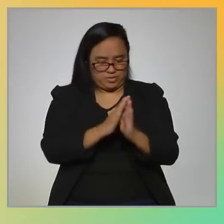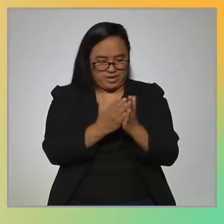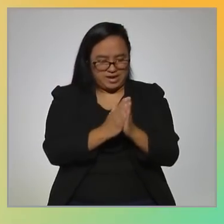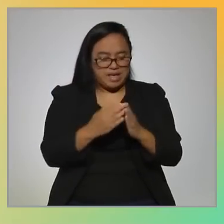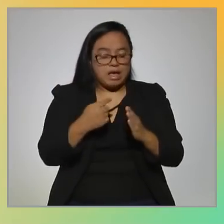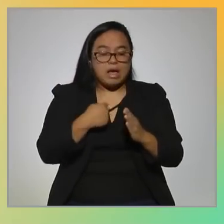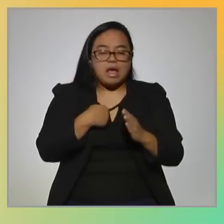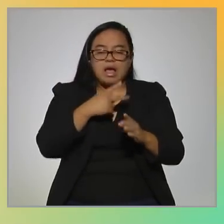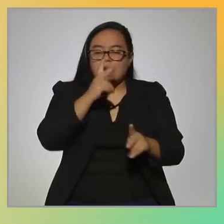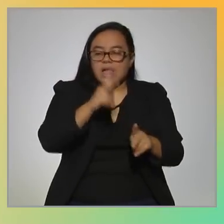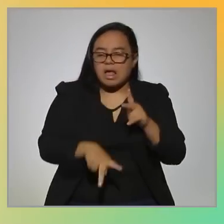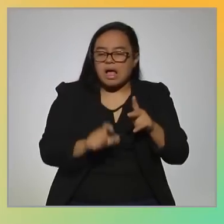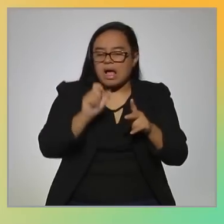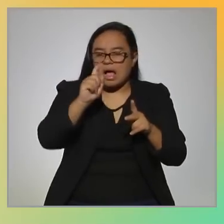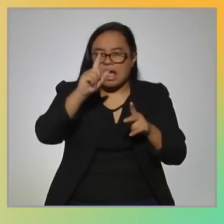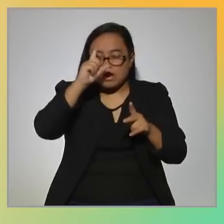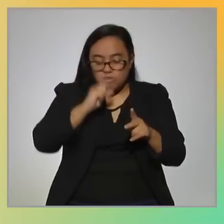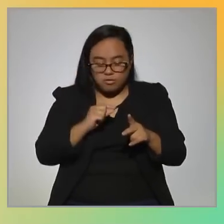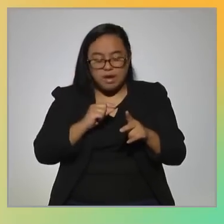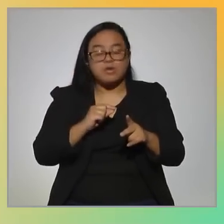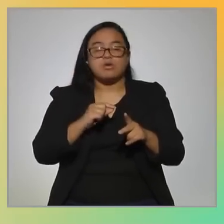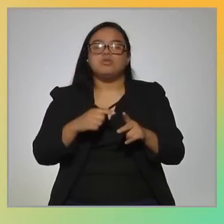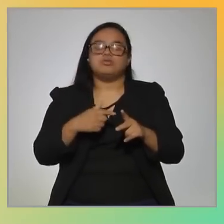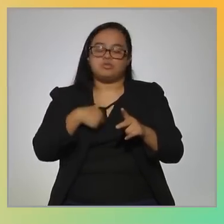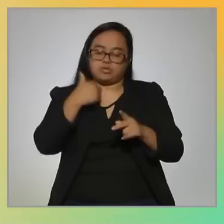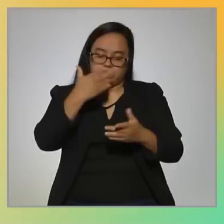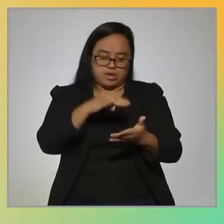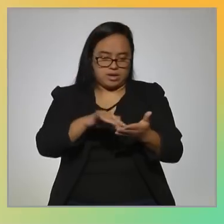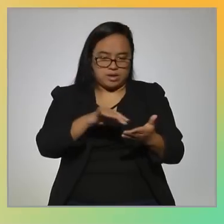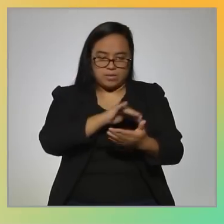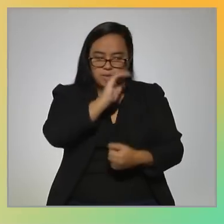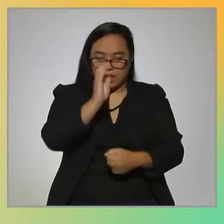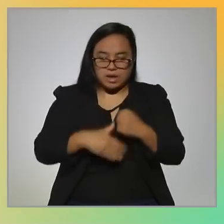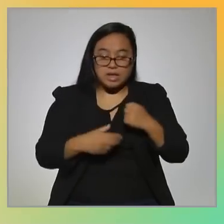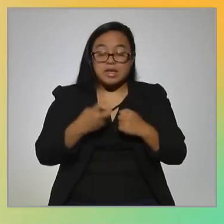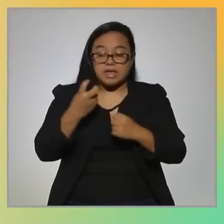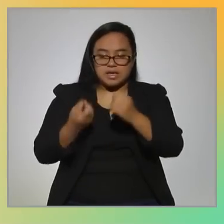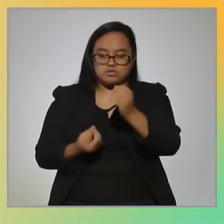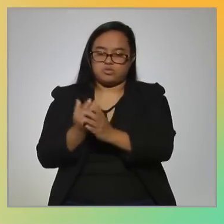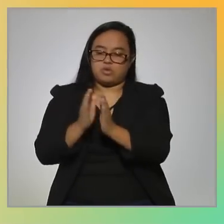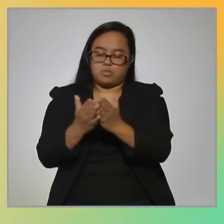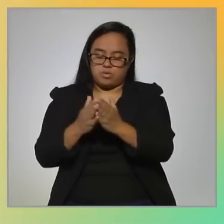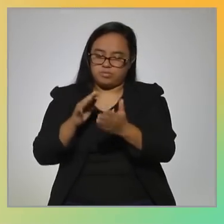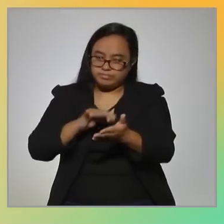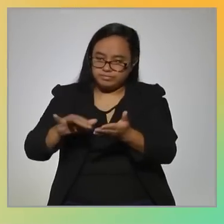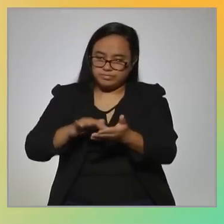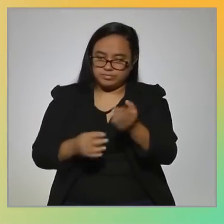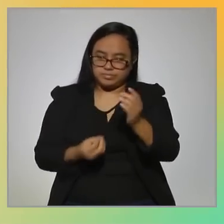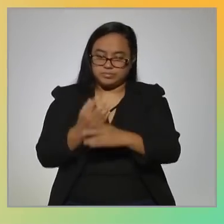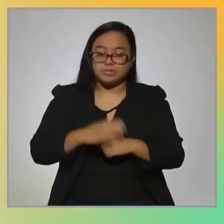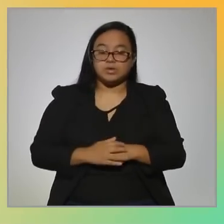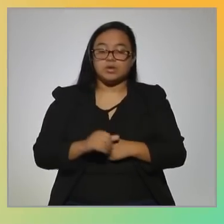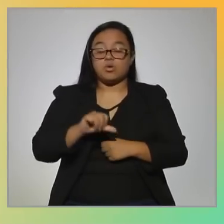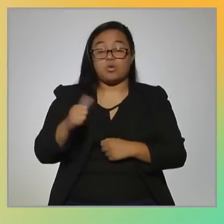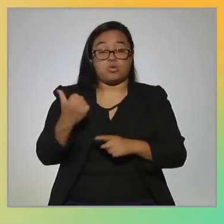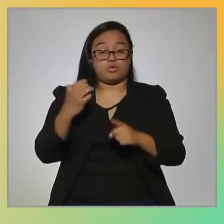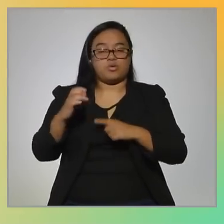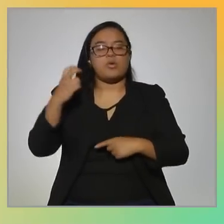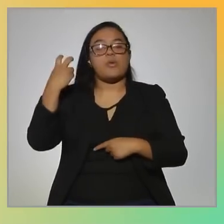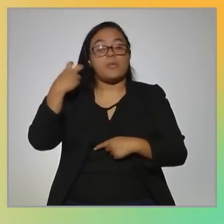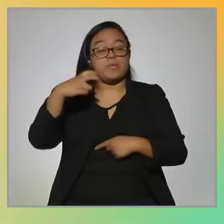que por una razón u otra no he podido terminar y empezar nuevos. Mormel Hello,